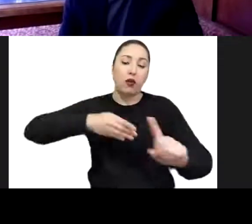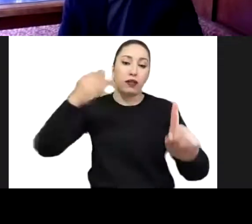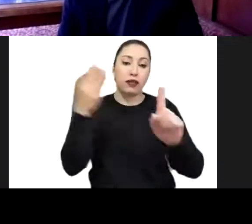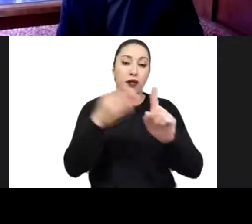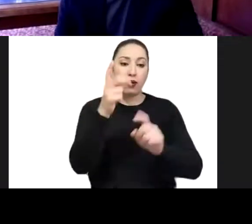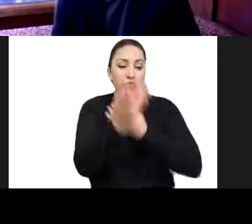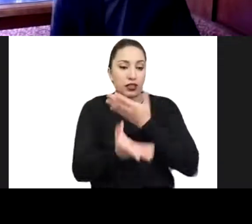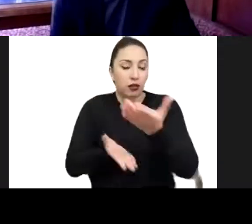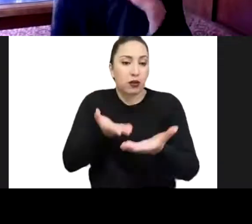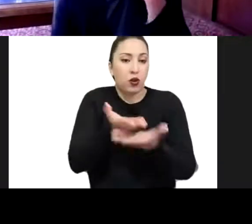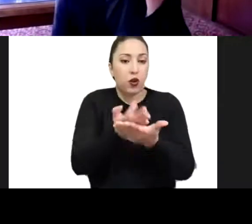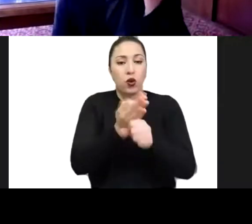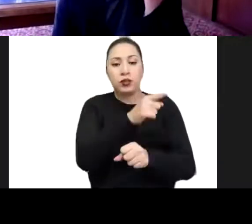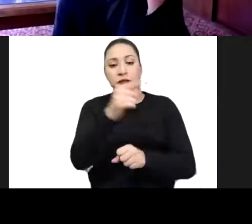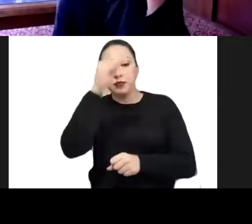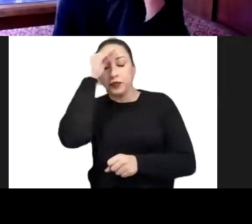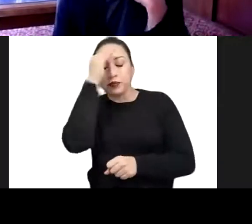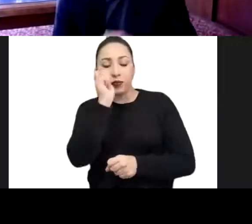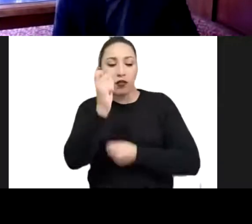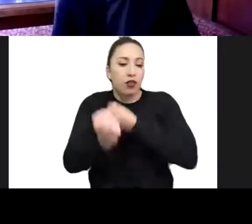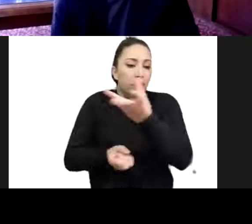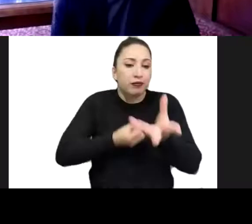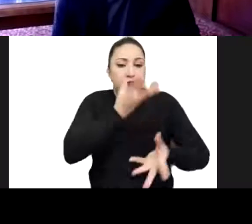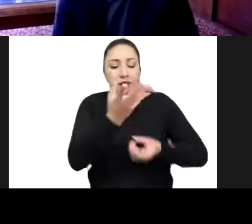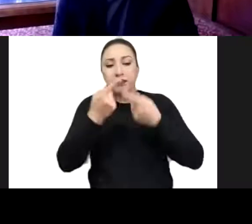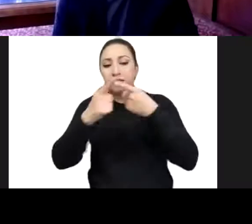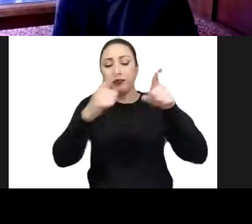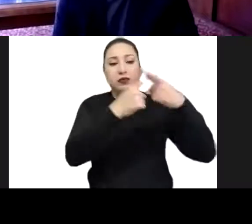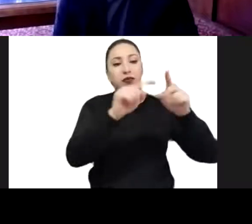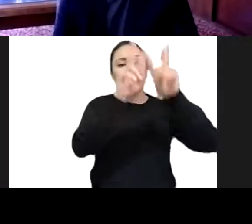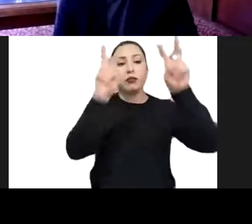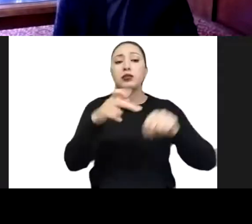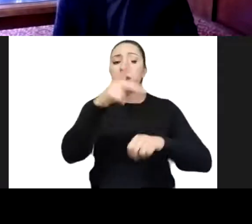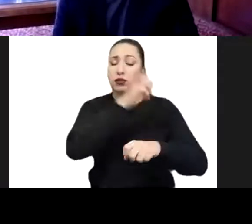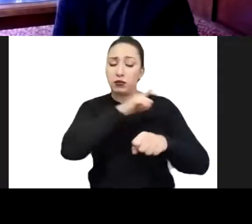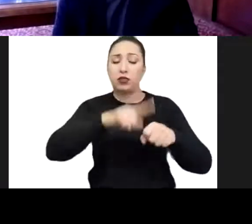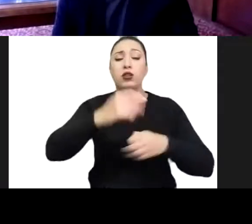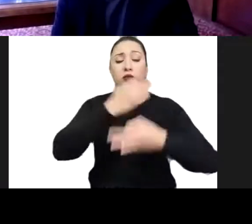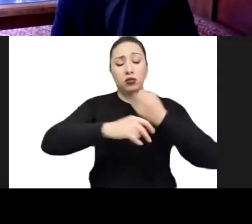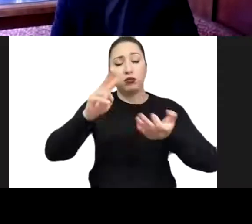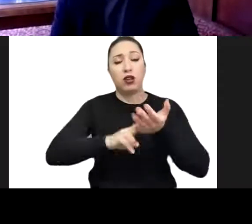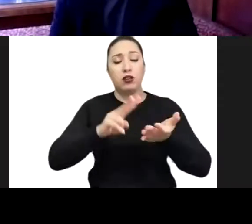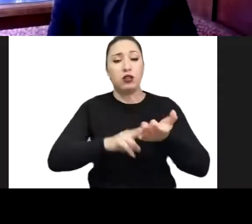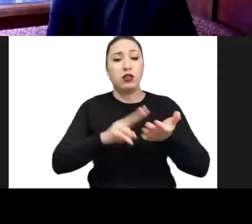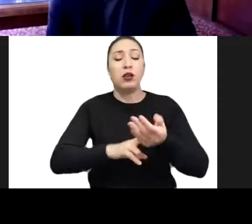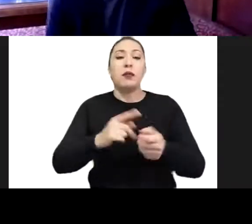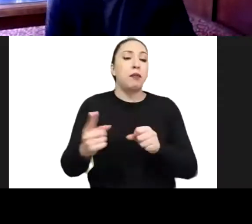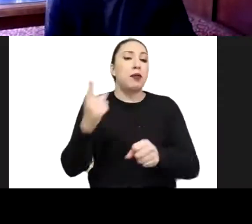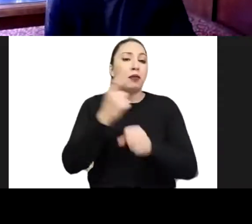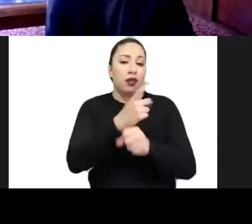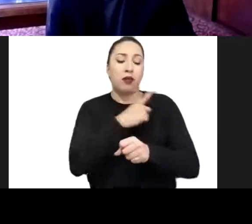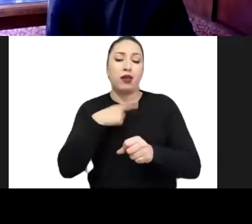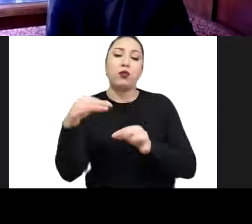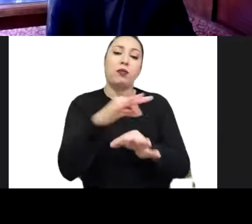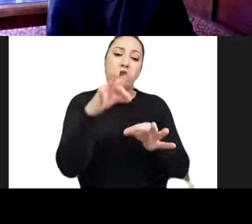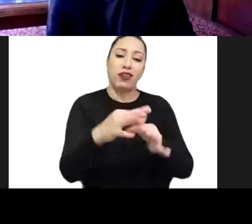está sobre la mesa, aborda distintos temas que son de particular relevancia. Primero que nada, atender debidamente el derecho humano al agua,